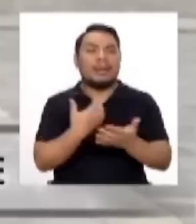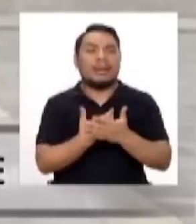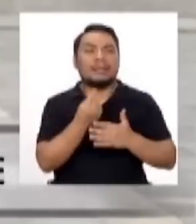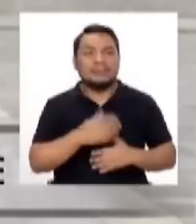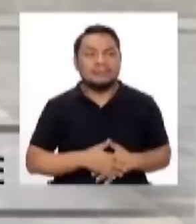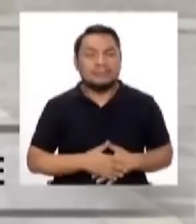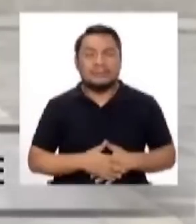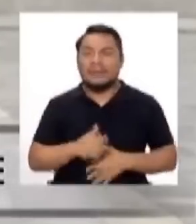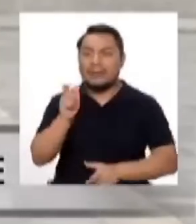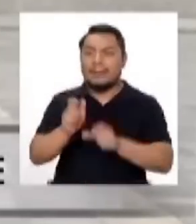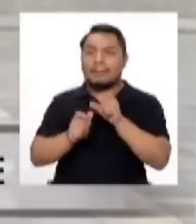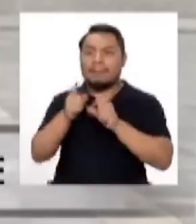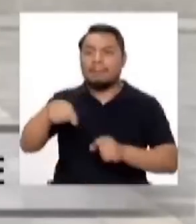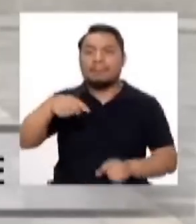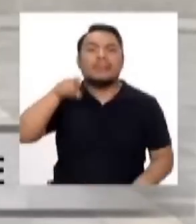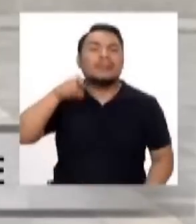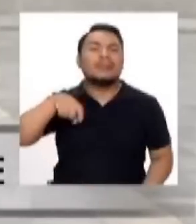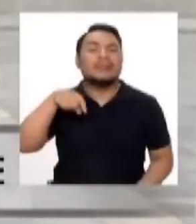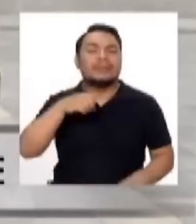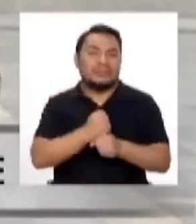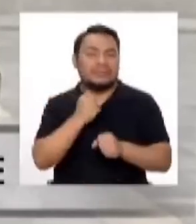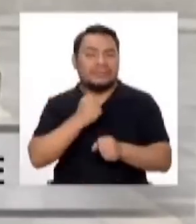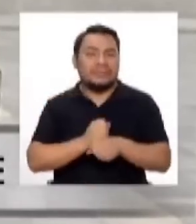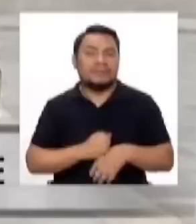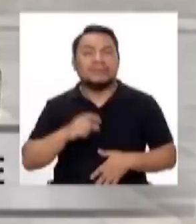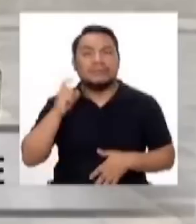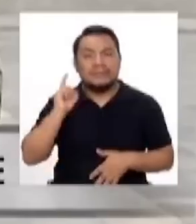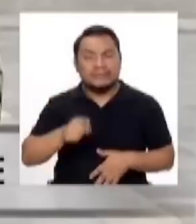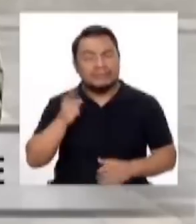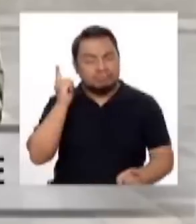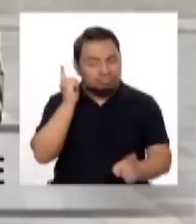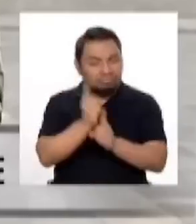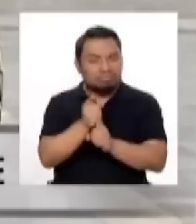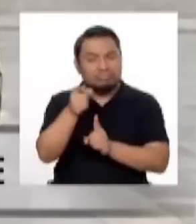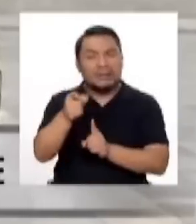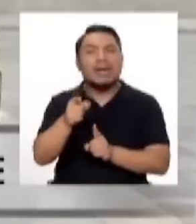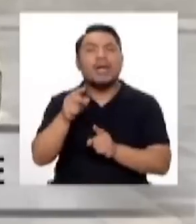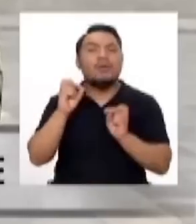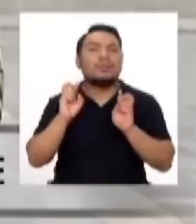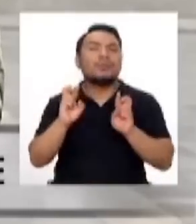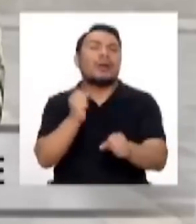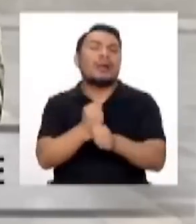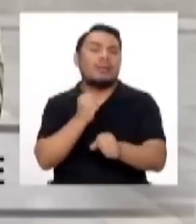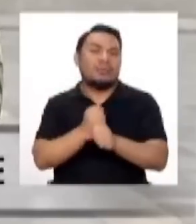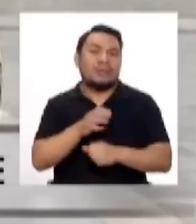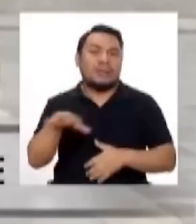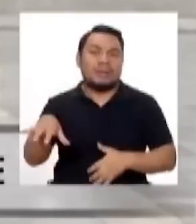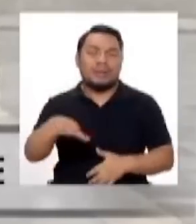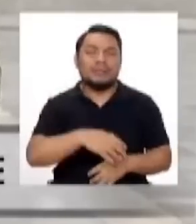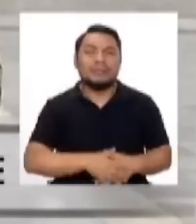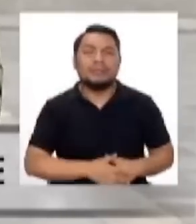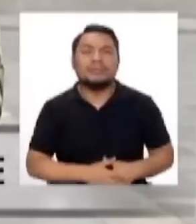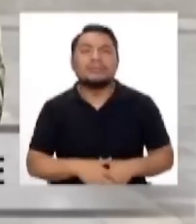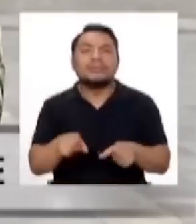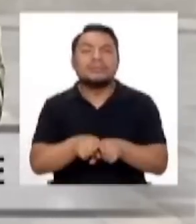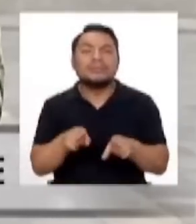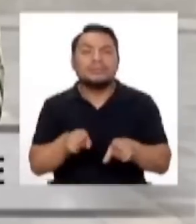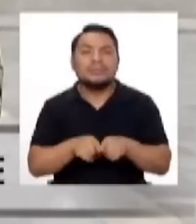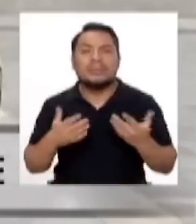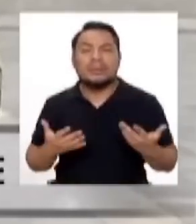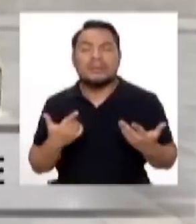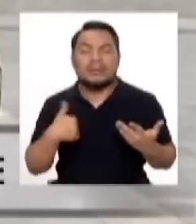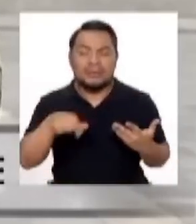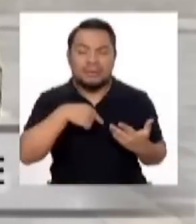La gente necesita trabajo y necesita certeza, necesita oportunidades laborales. Y también he tenido